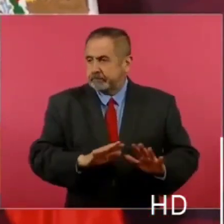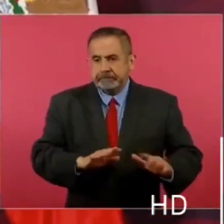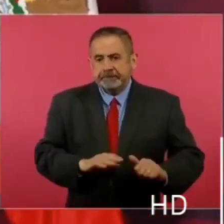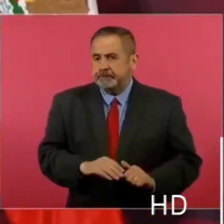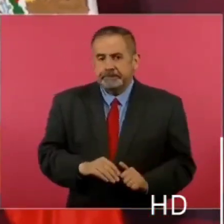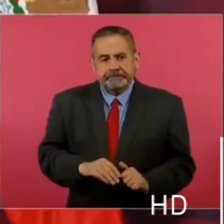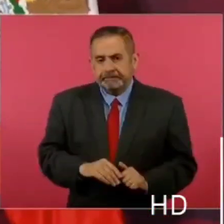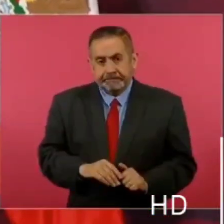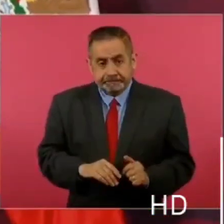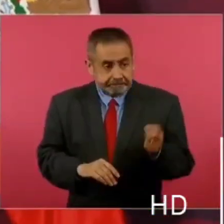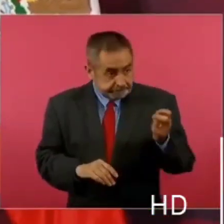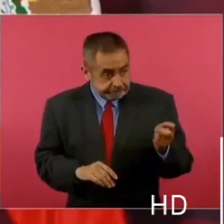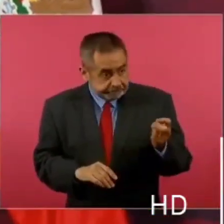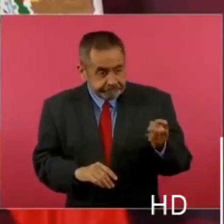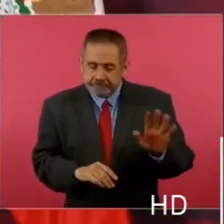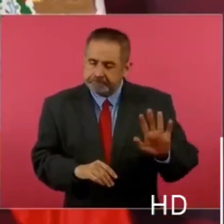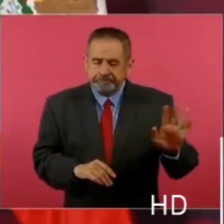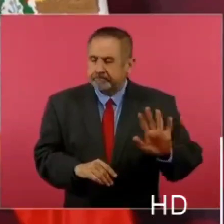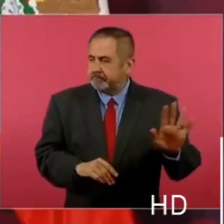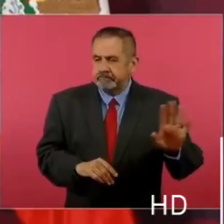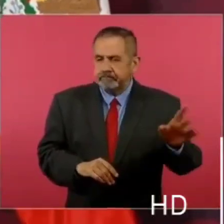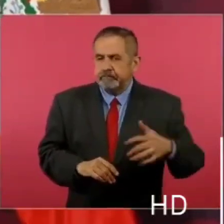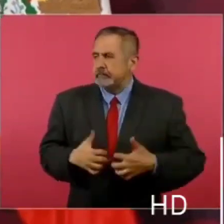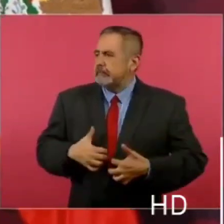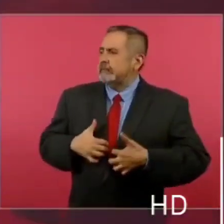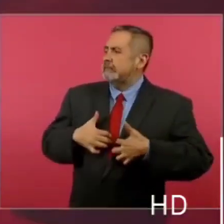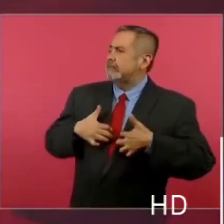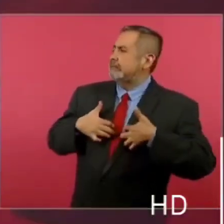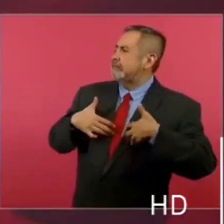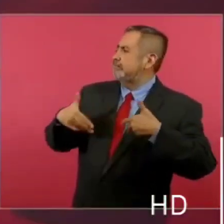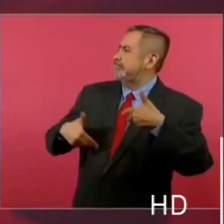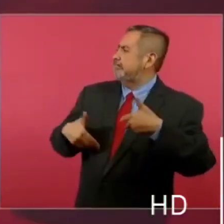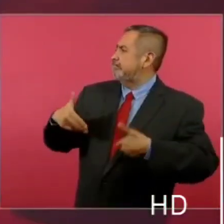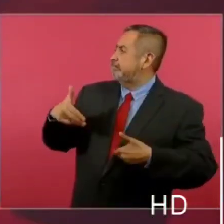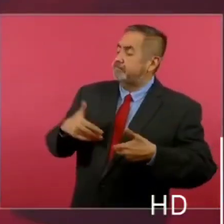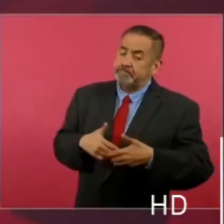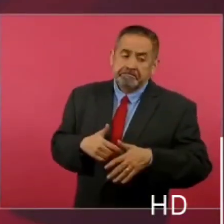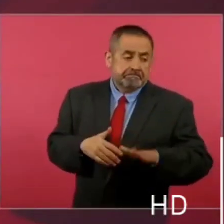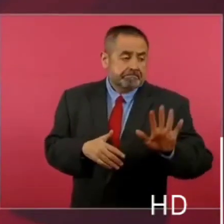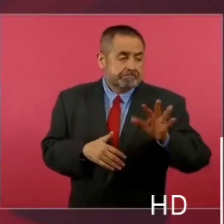por las molestias que causa